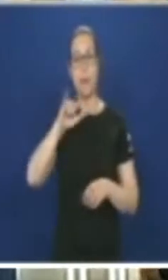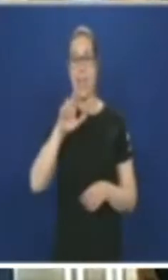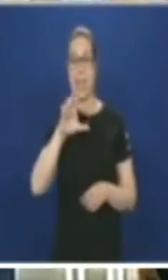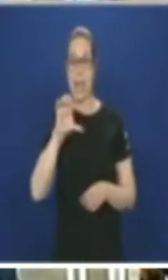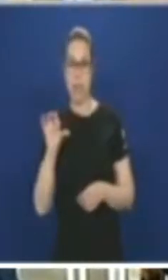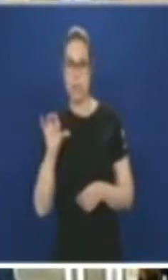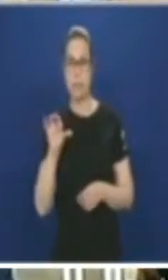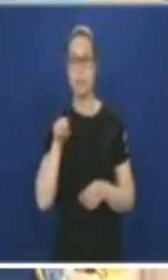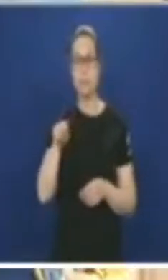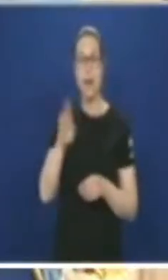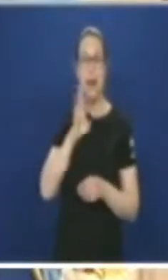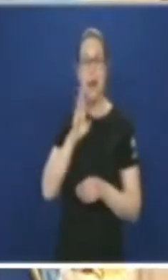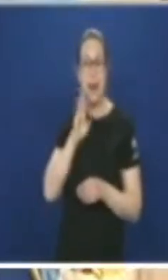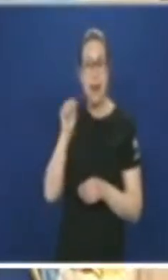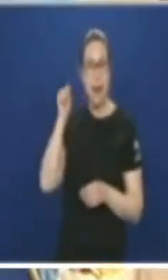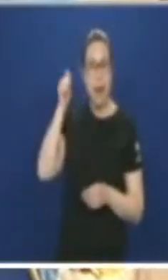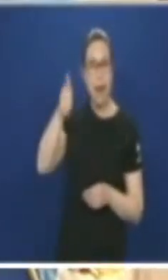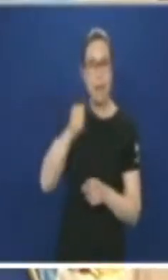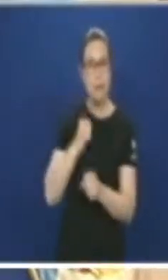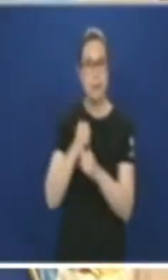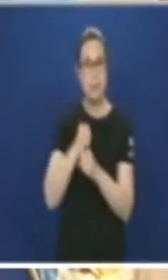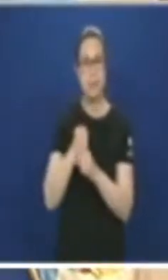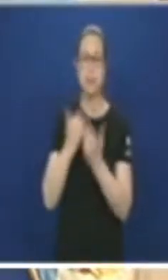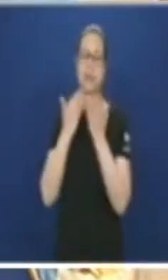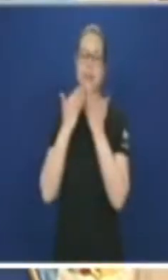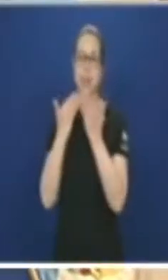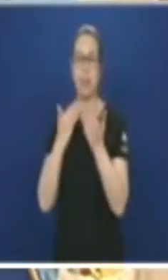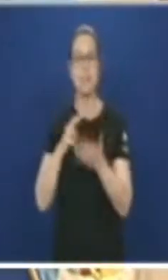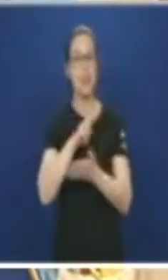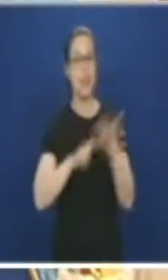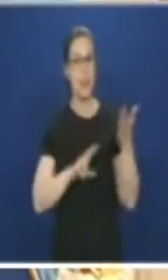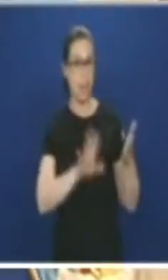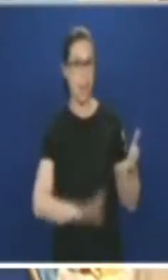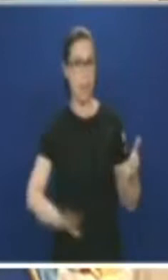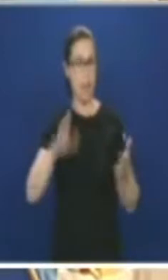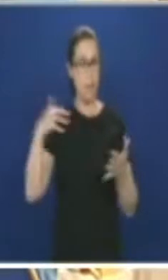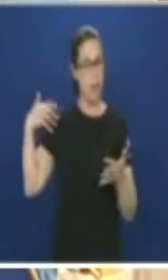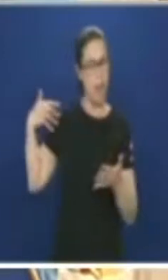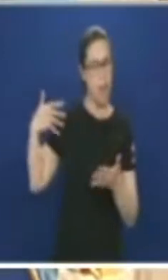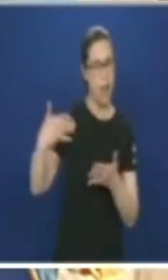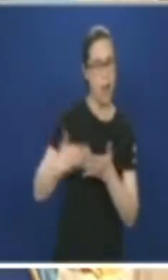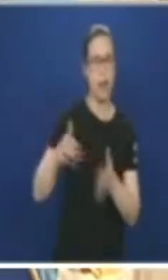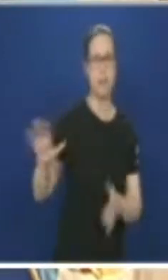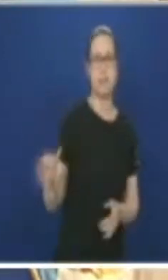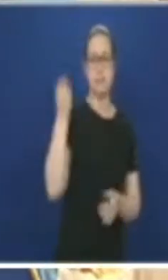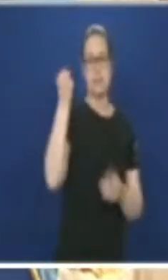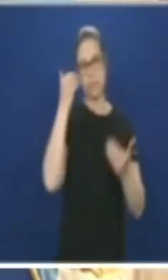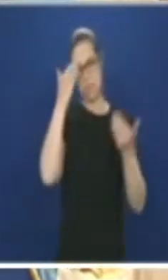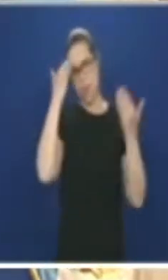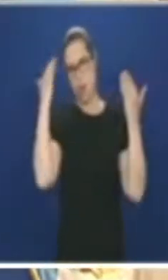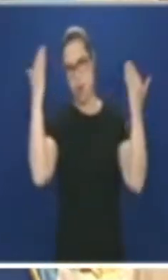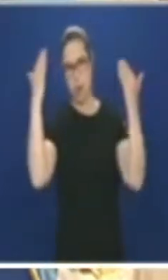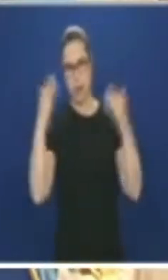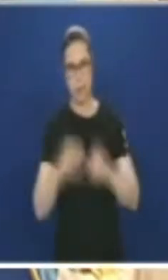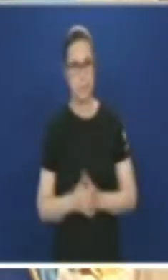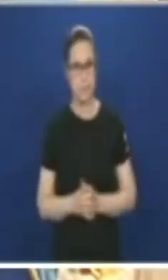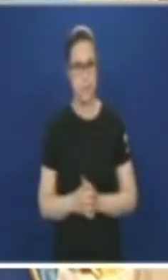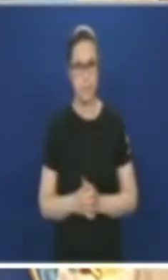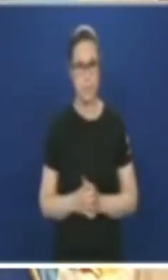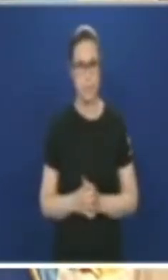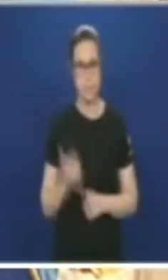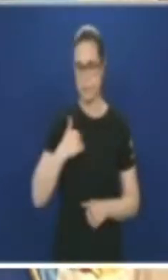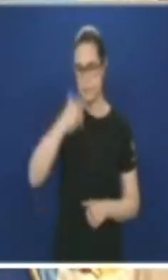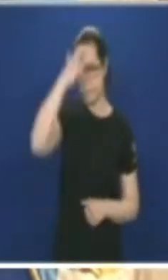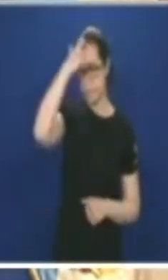o seu traballo e parabéns a Galicia enteira polos resultados acadados. Teño para min, e con